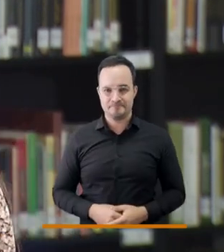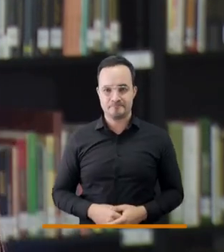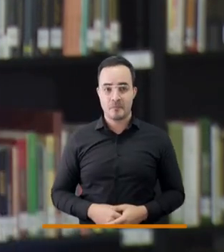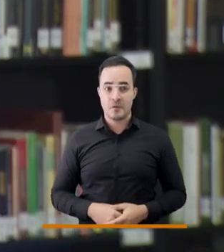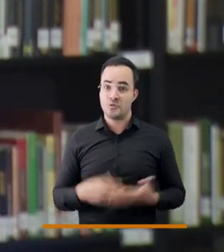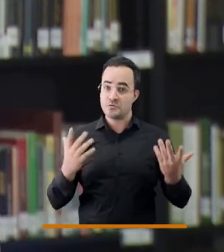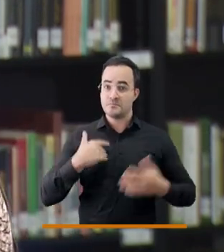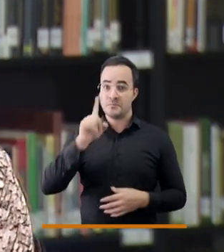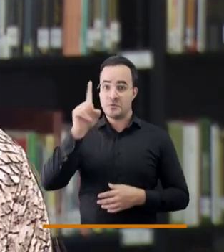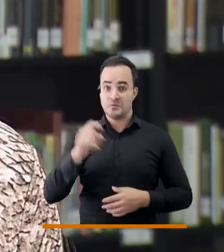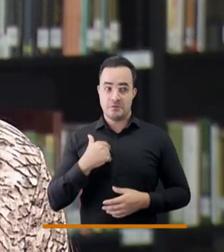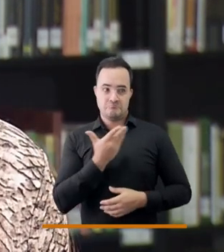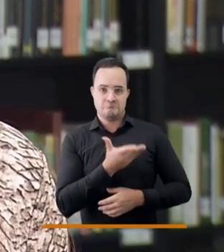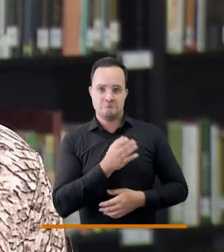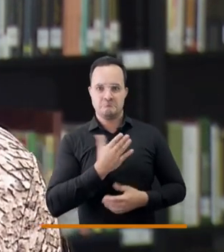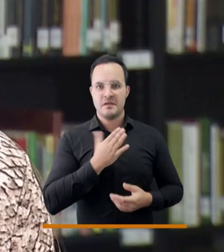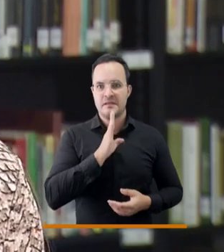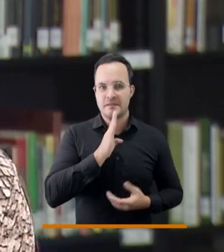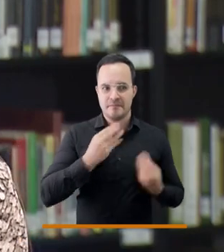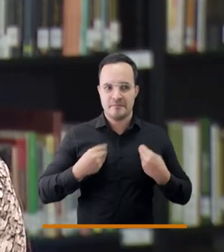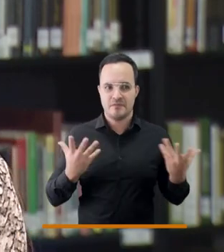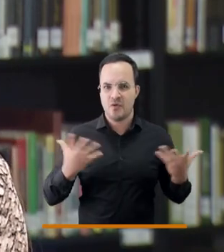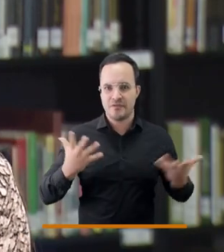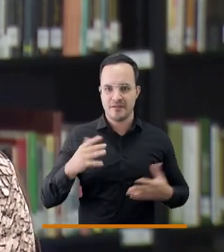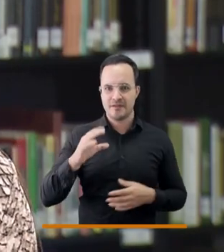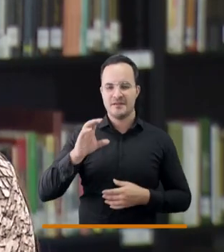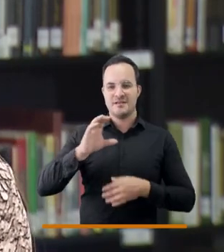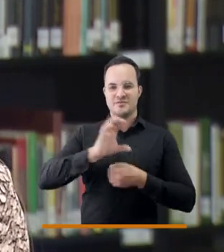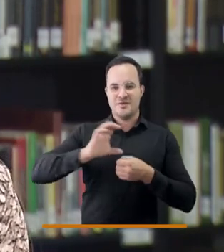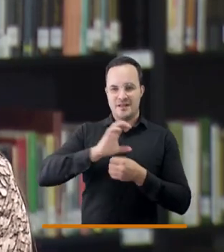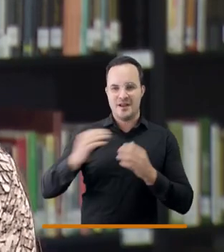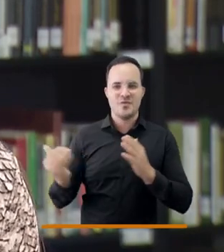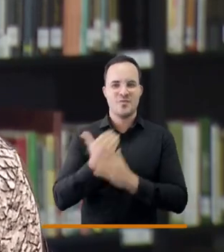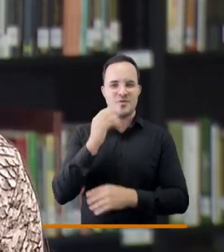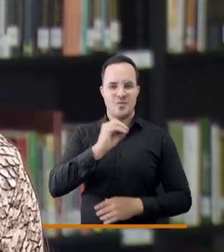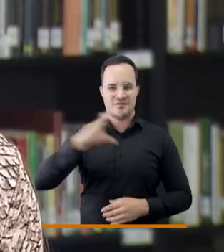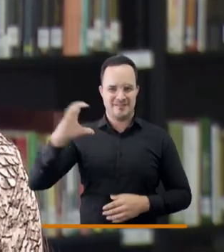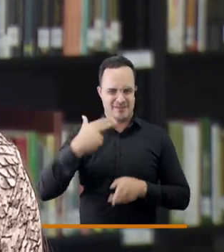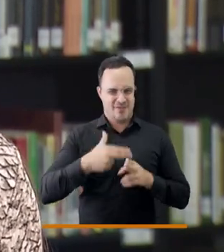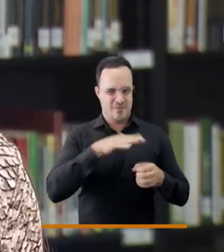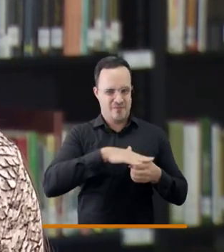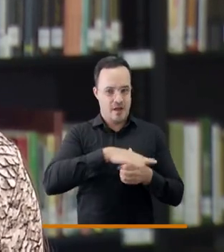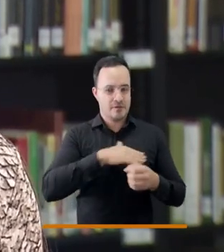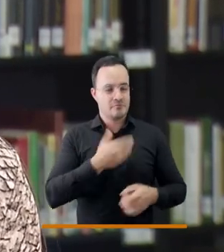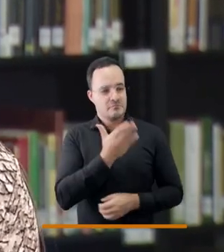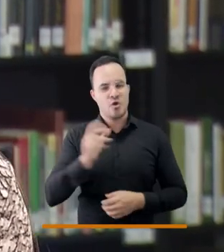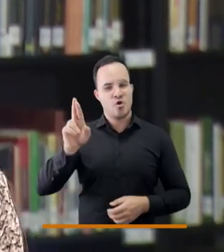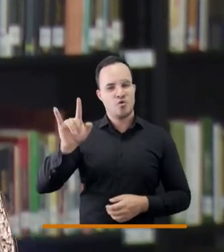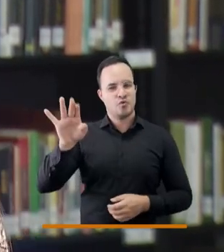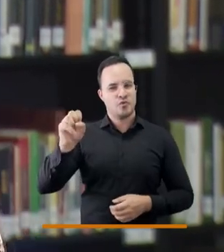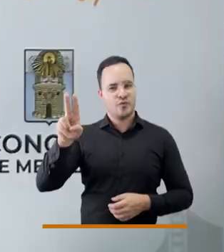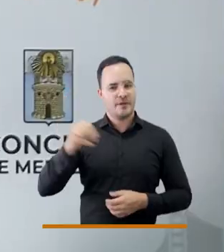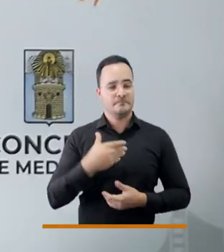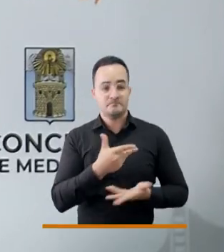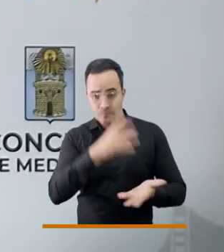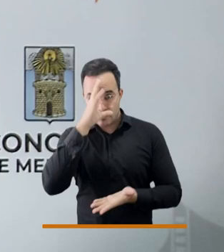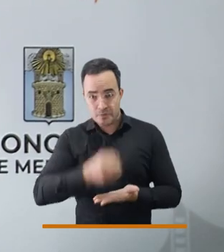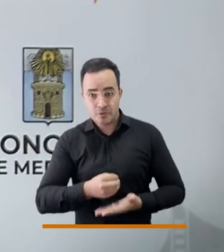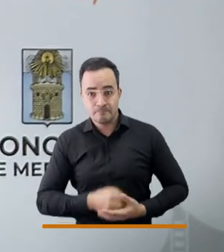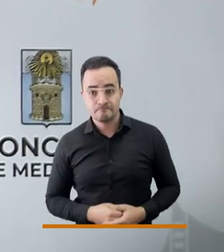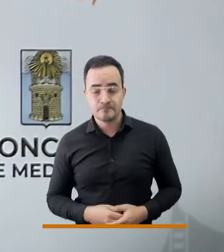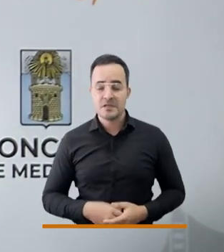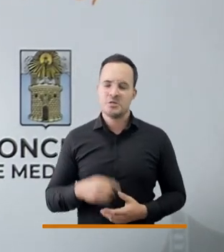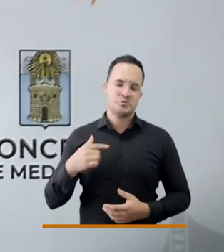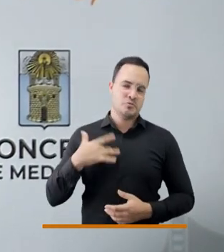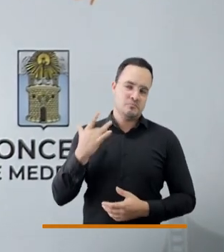con la pregunta del día de hoy con un habitante de Ciudadela Nuevo Occidente, con Rubén Darío Vargas.